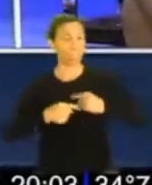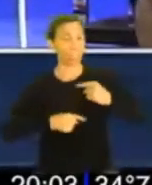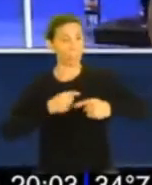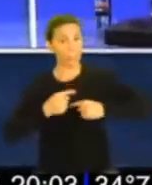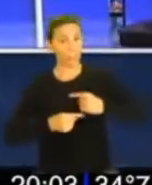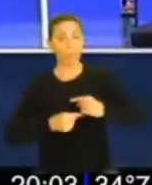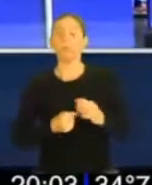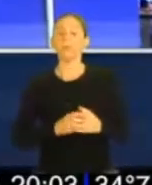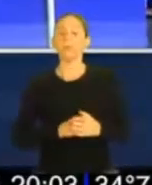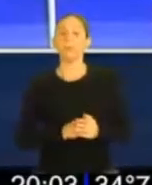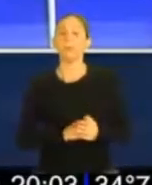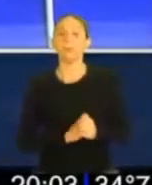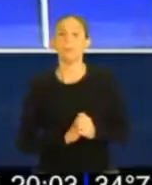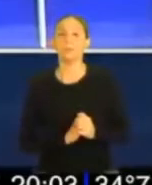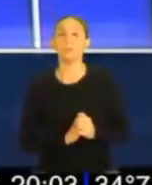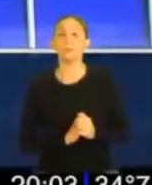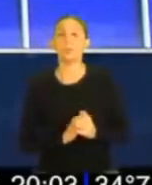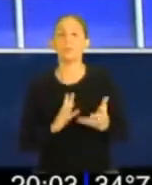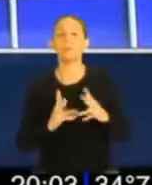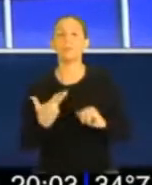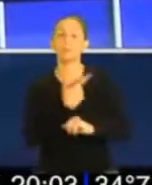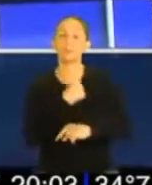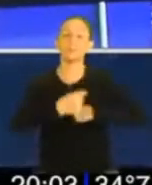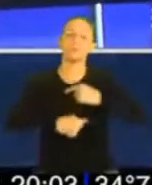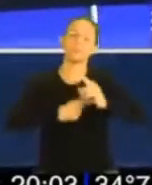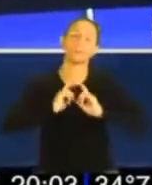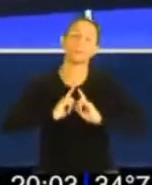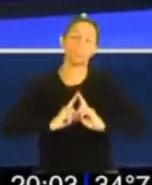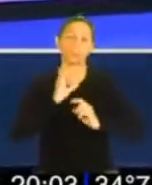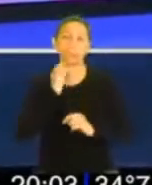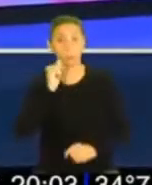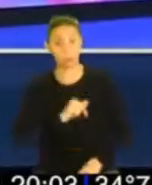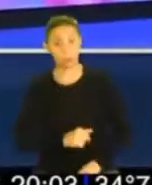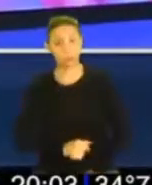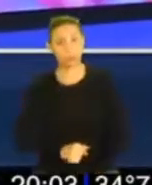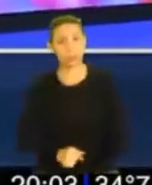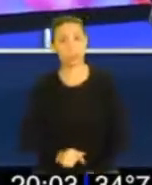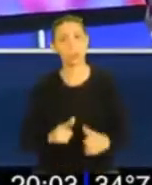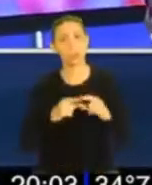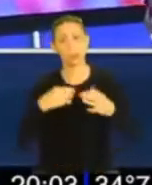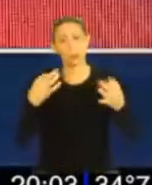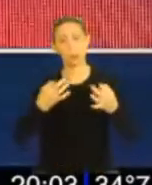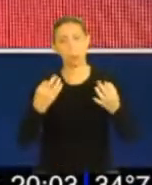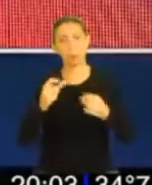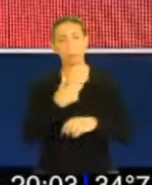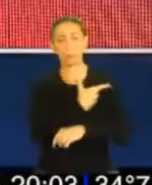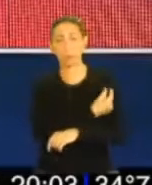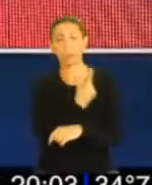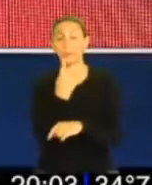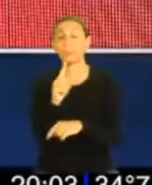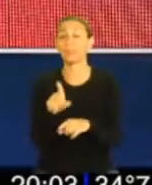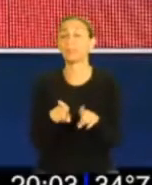continuar con nuestra estrategia de vacunación, que si viene la provincia tenemos excelentes cifras de cobertura,